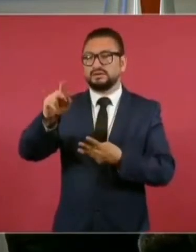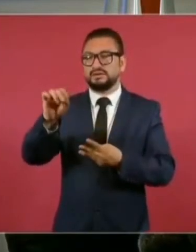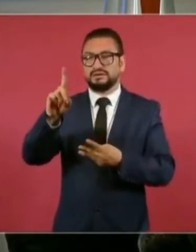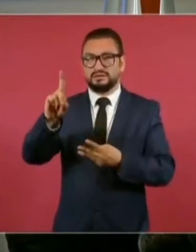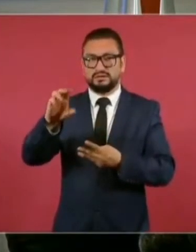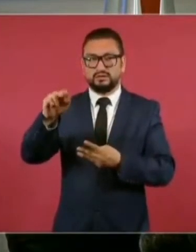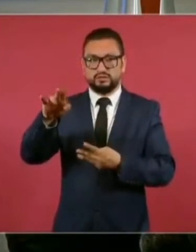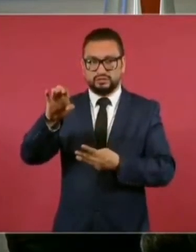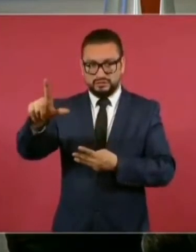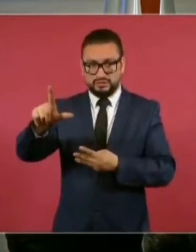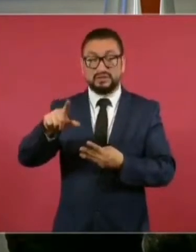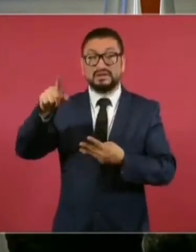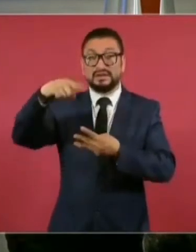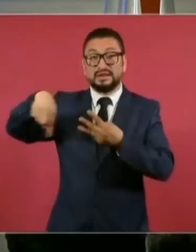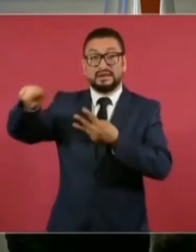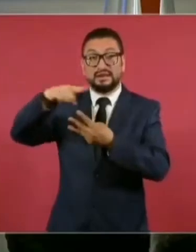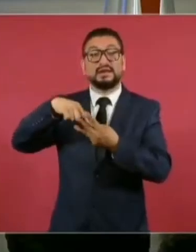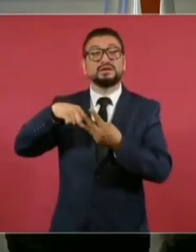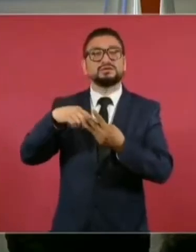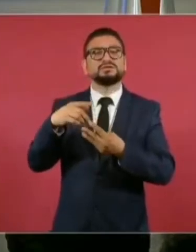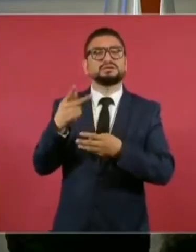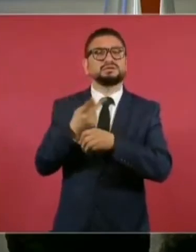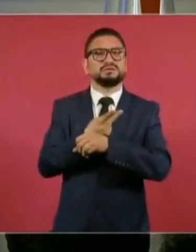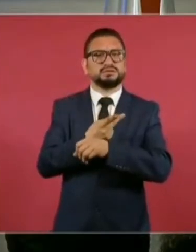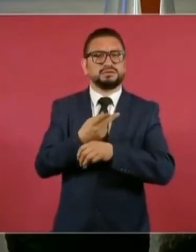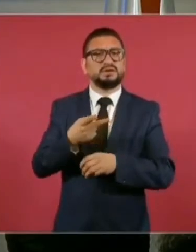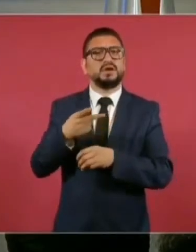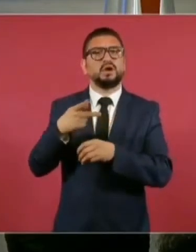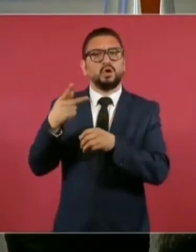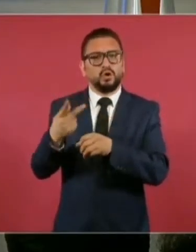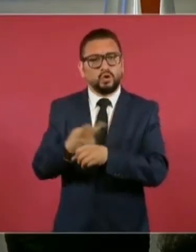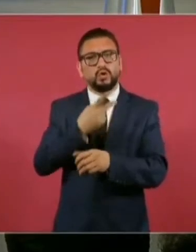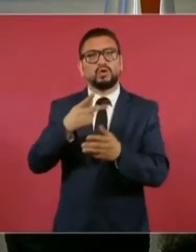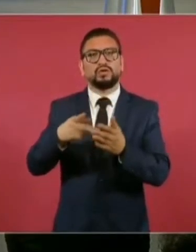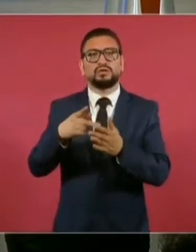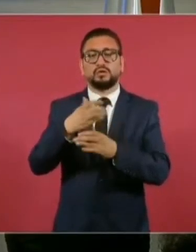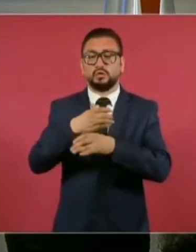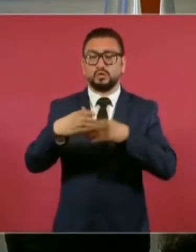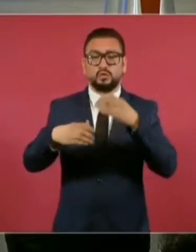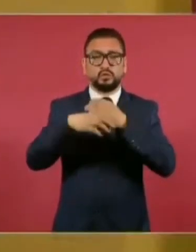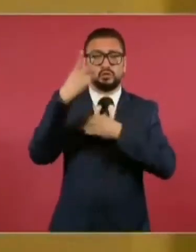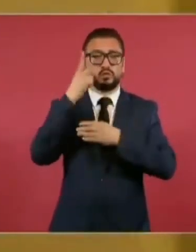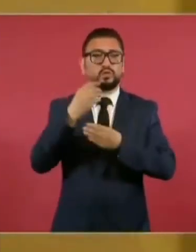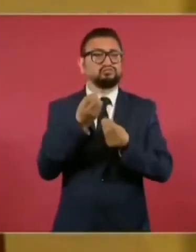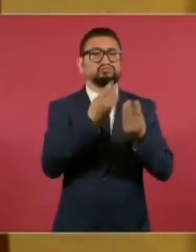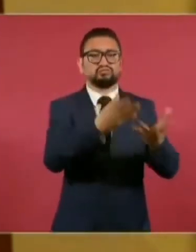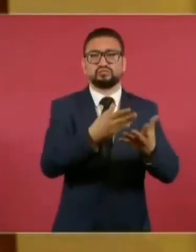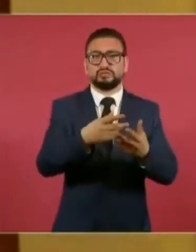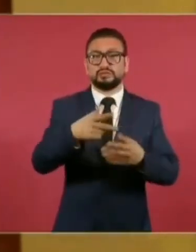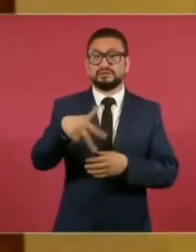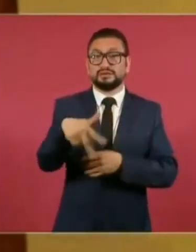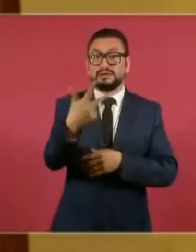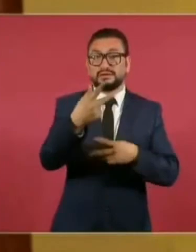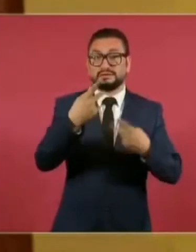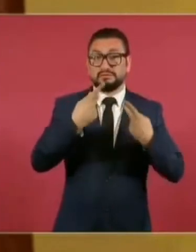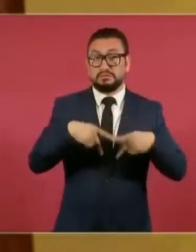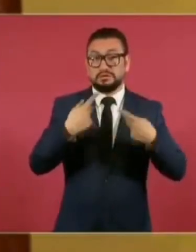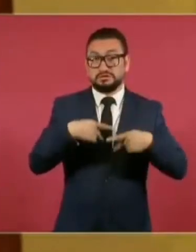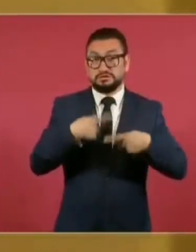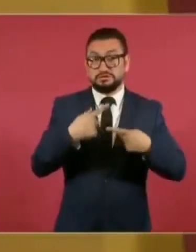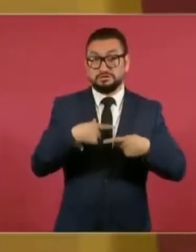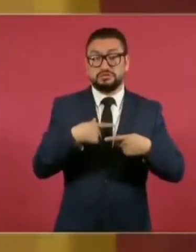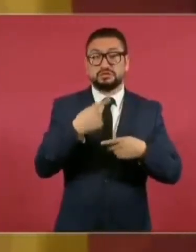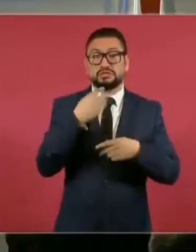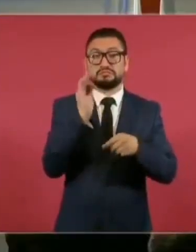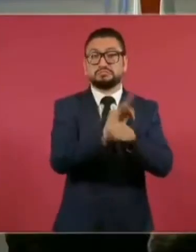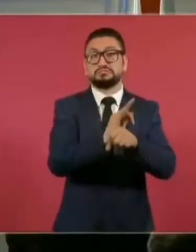Noel, regresaron las propiedades por medio de un amparo a 13 personas